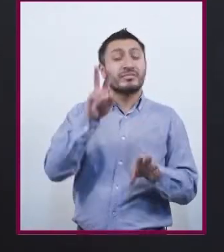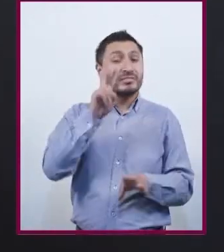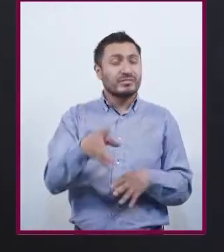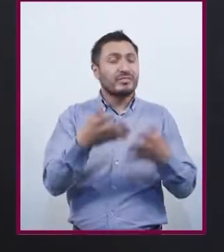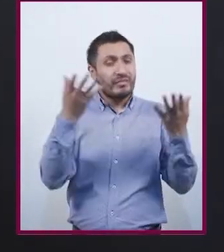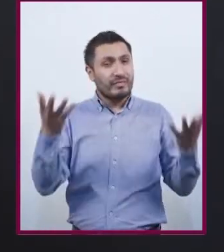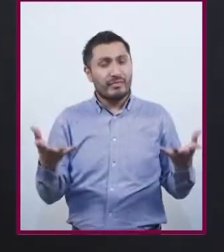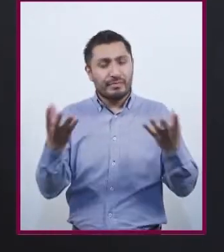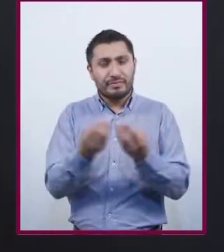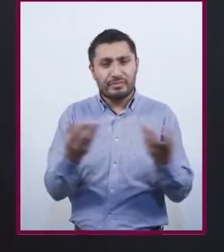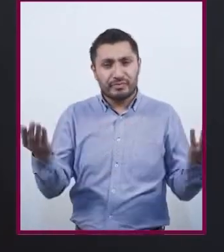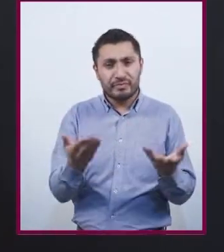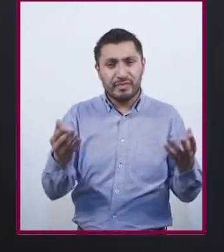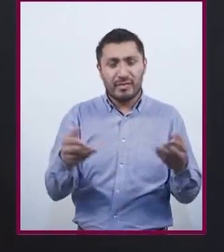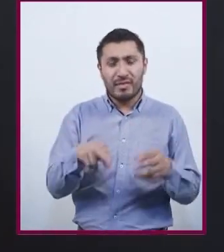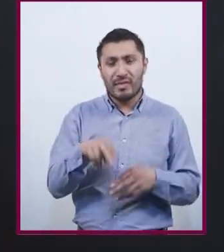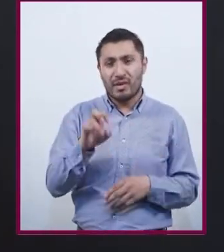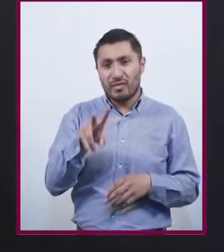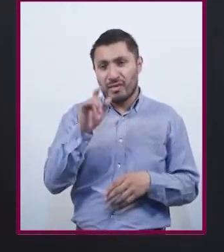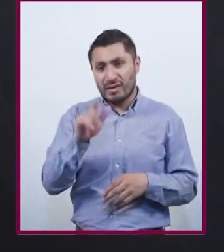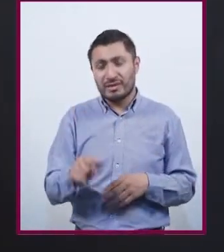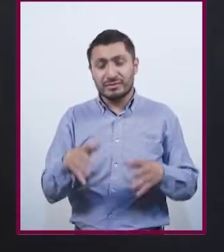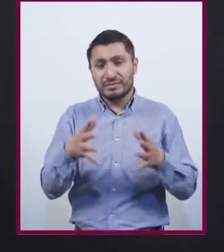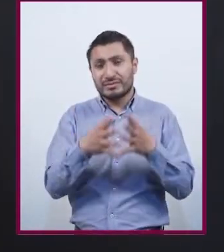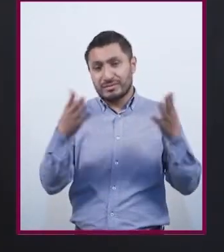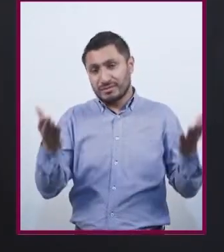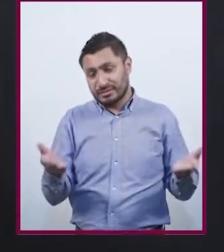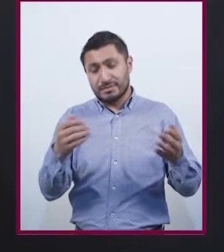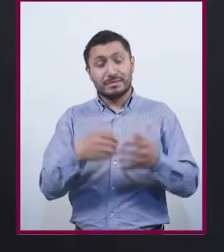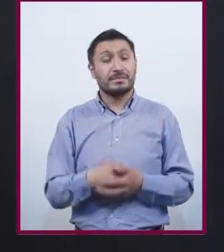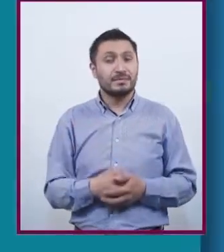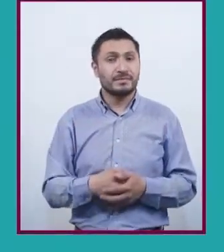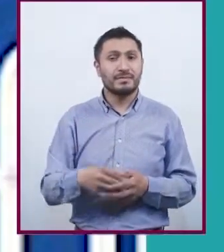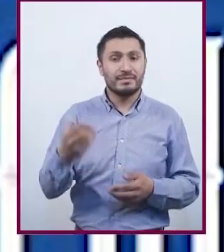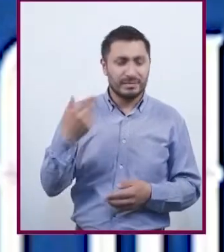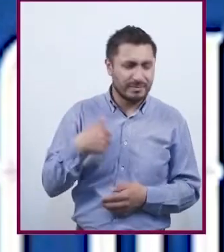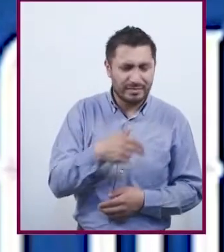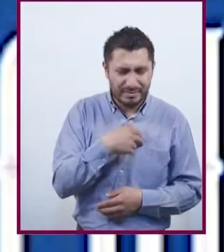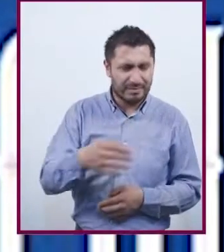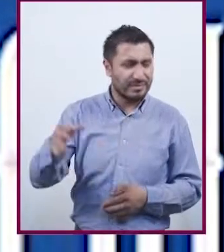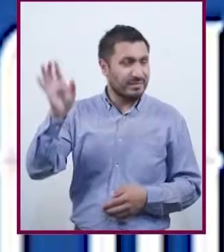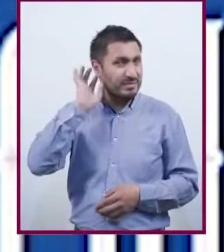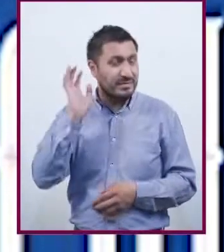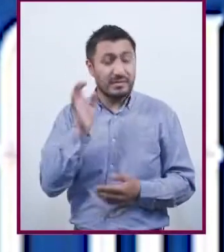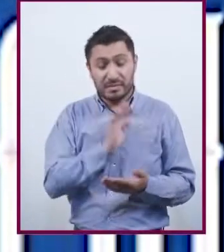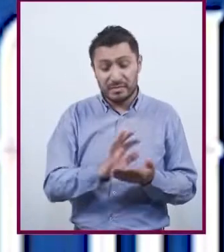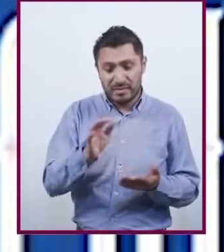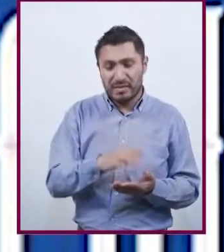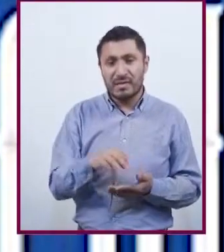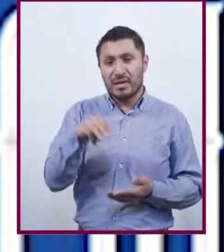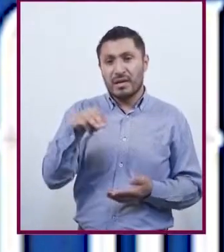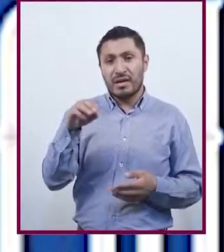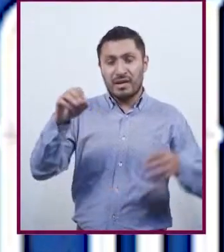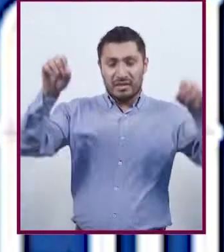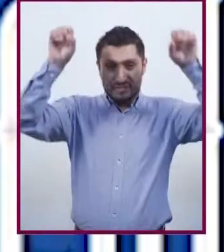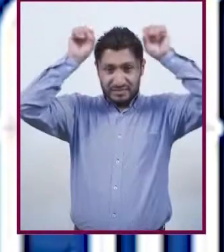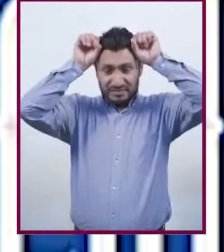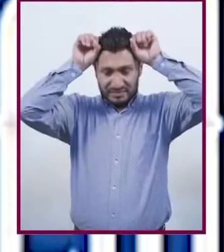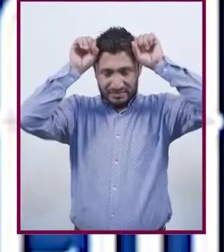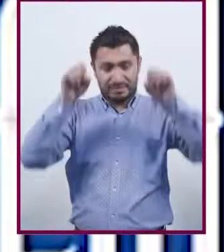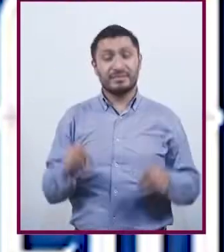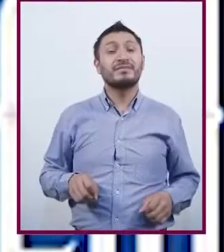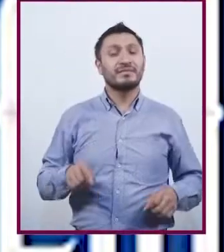¿Qué te parece si ahora armamos juntos la gran novela de Mary Shelley? Muchos de nosotros, cuando escuchamos o leemos la